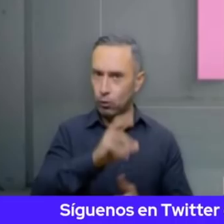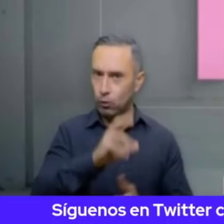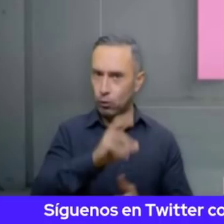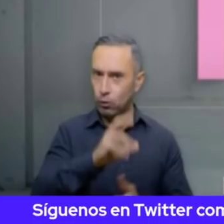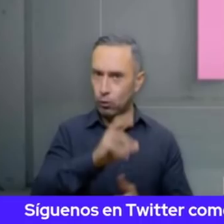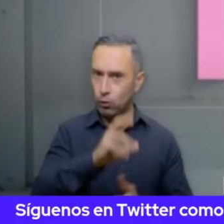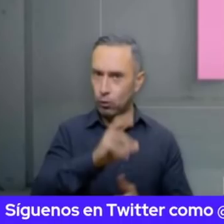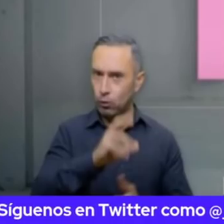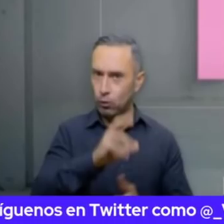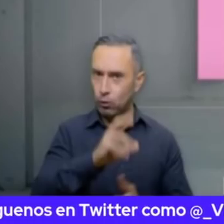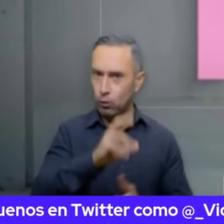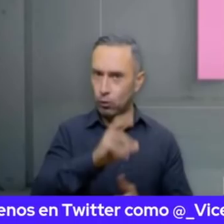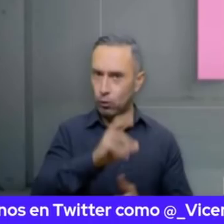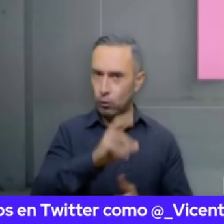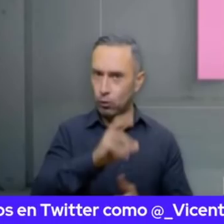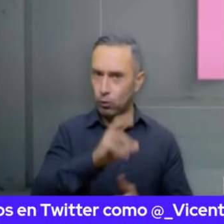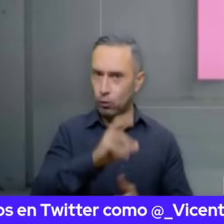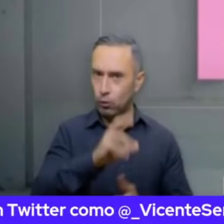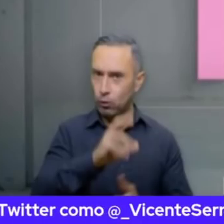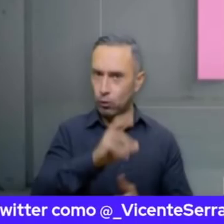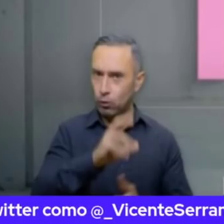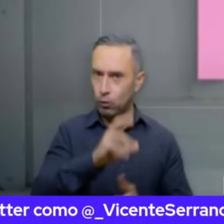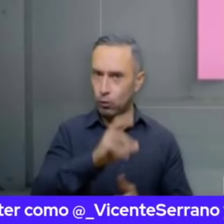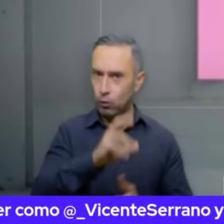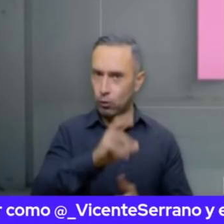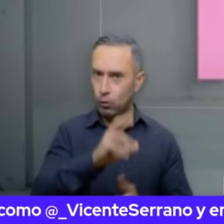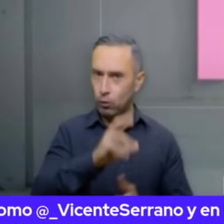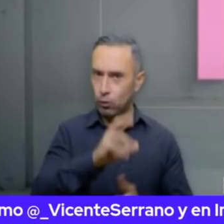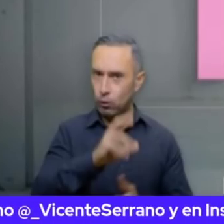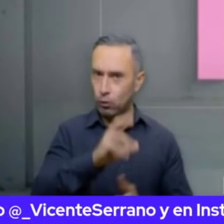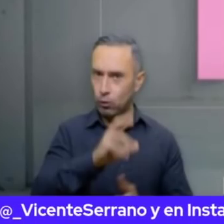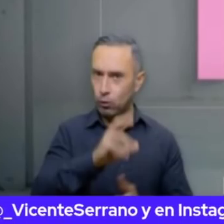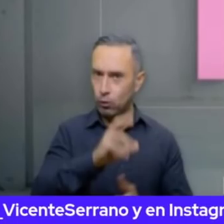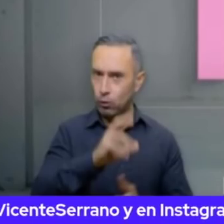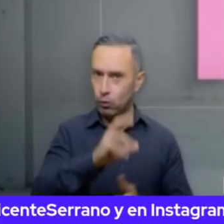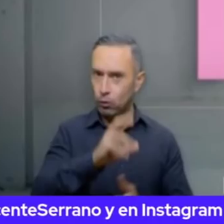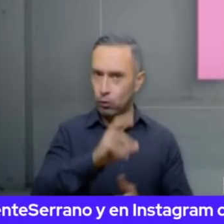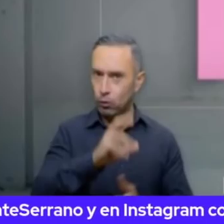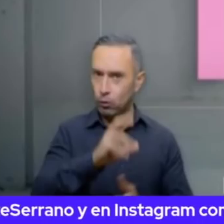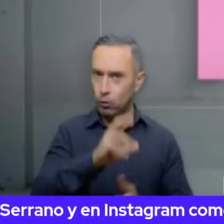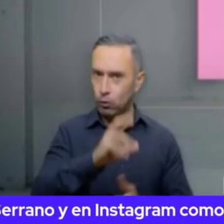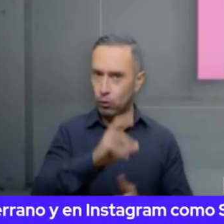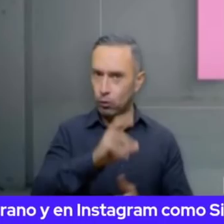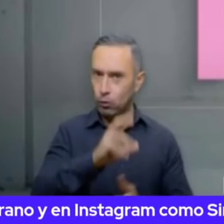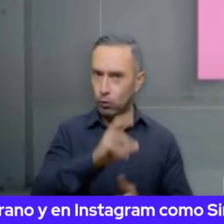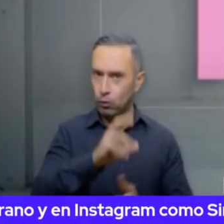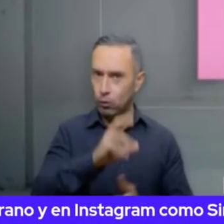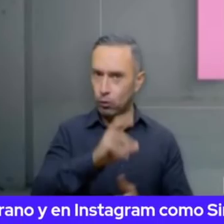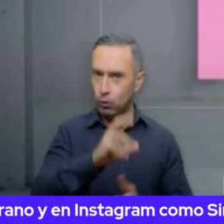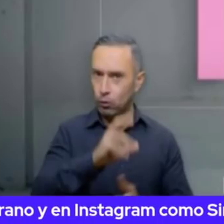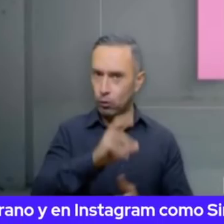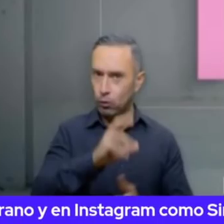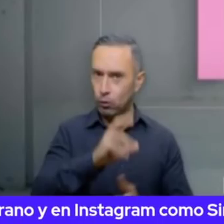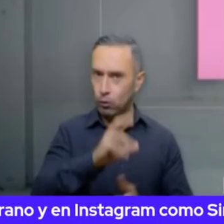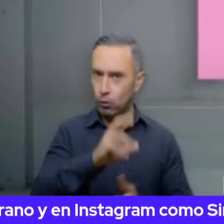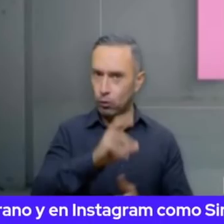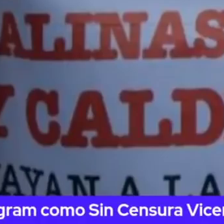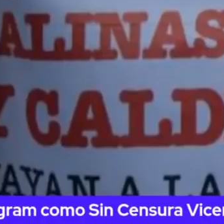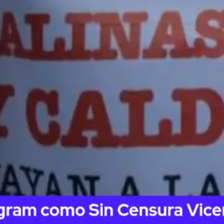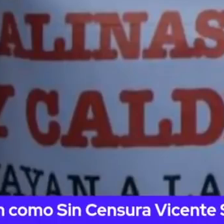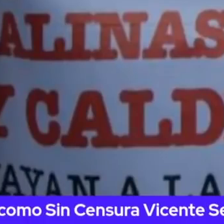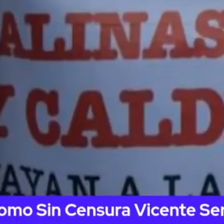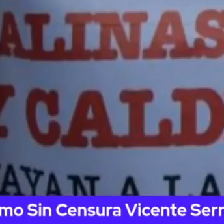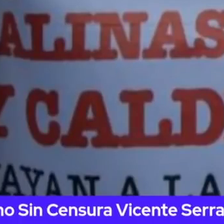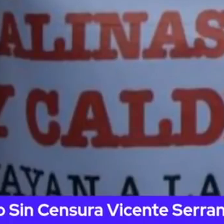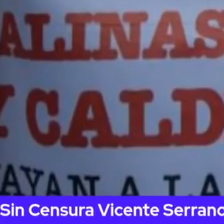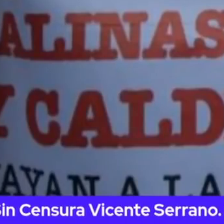O sea, esa pregunta sí está engañosa, pero la consulta, la esencia de la consulta, sí es para expresidentes. Y hay que